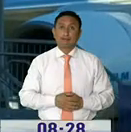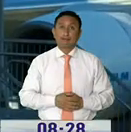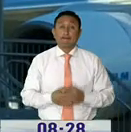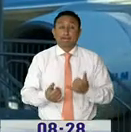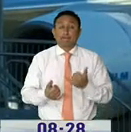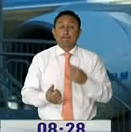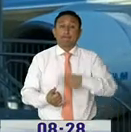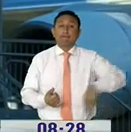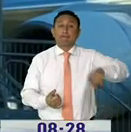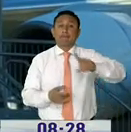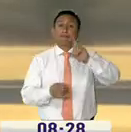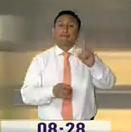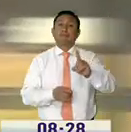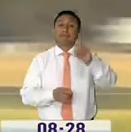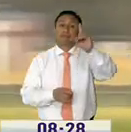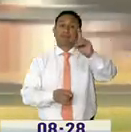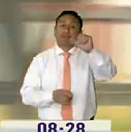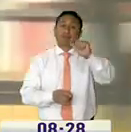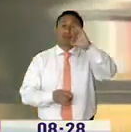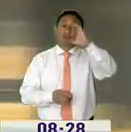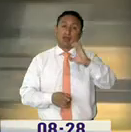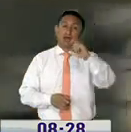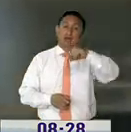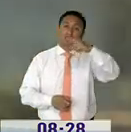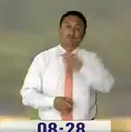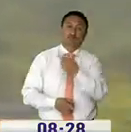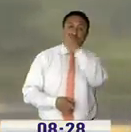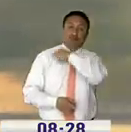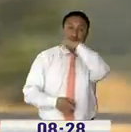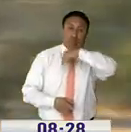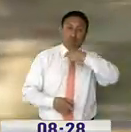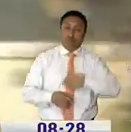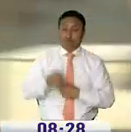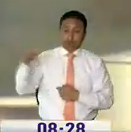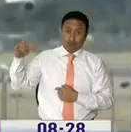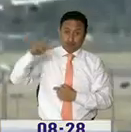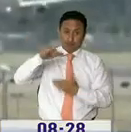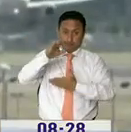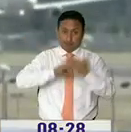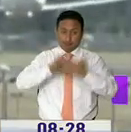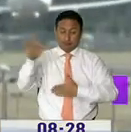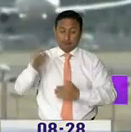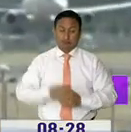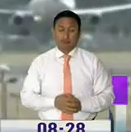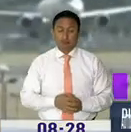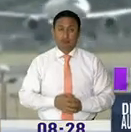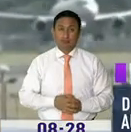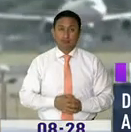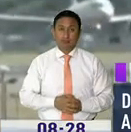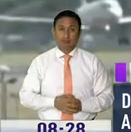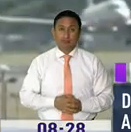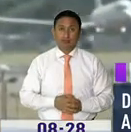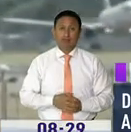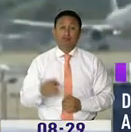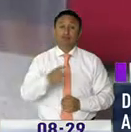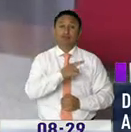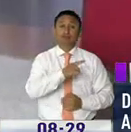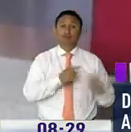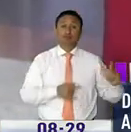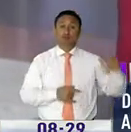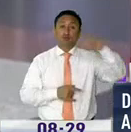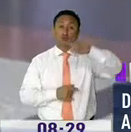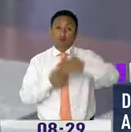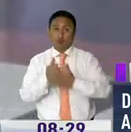este sentido, la Dirección General de Aviación Civil se encargará de emitir la autorización de operación de las aerolíneas para los vuelos humanitarios.